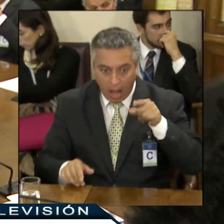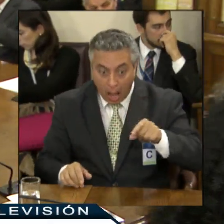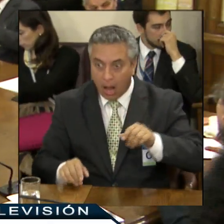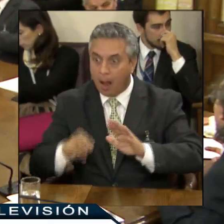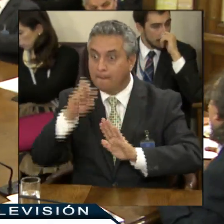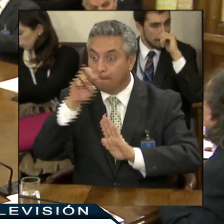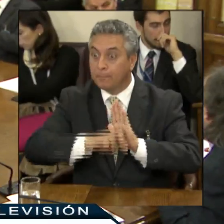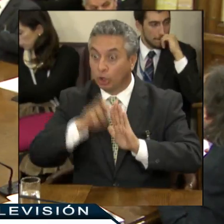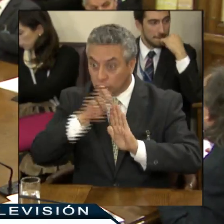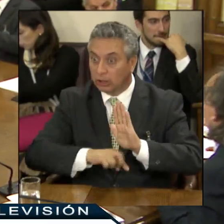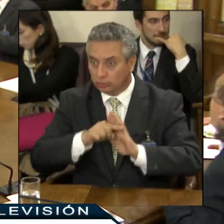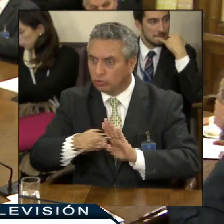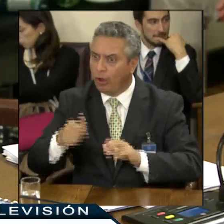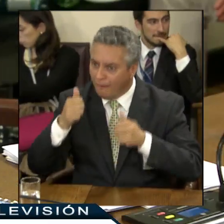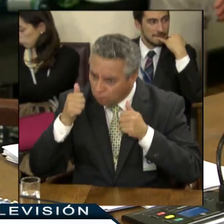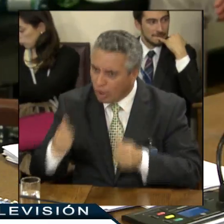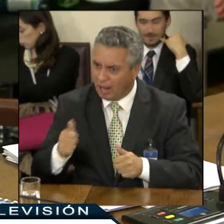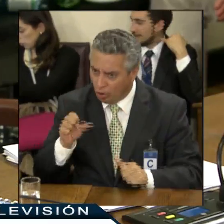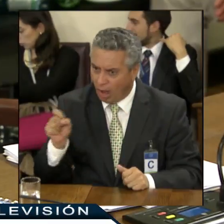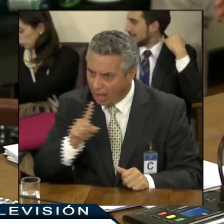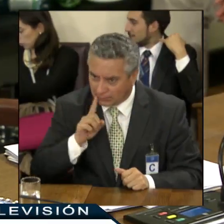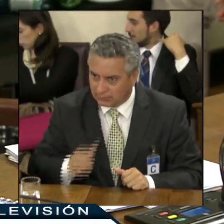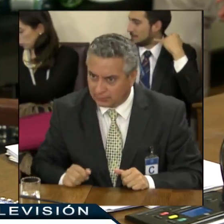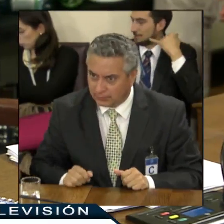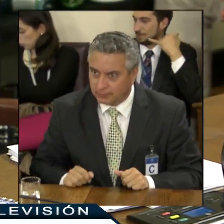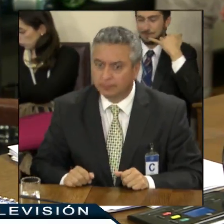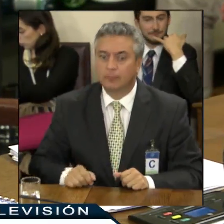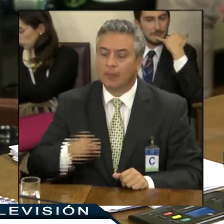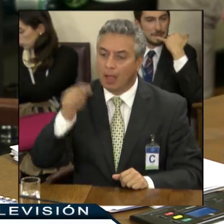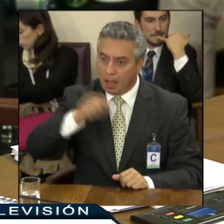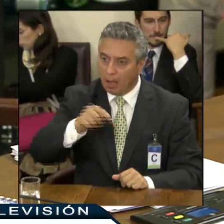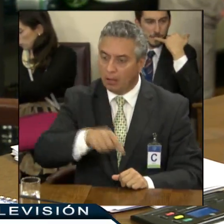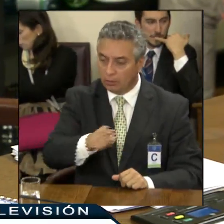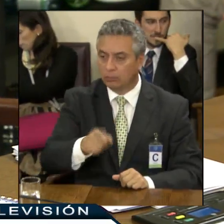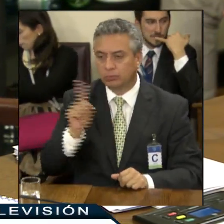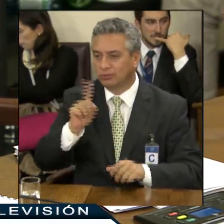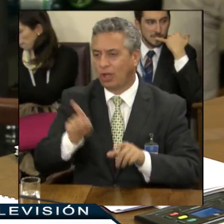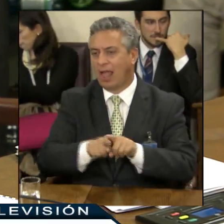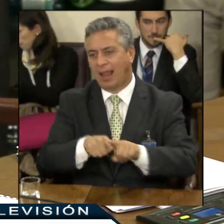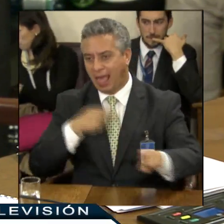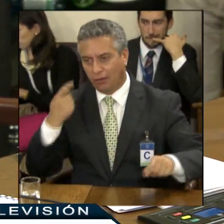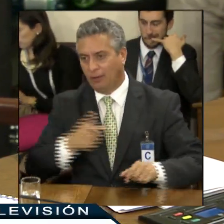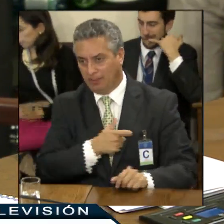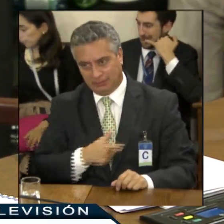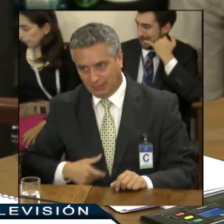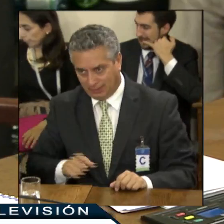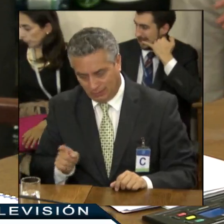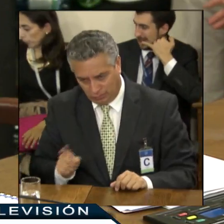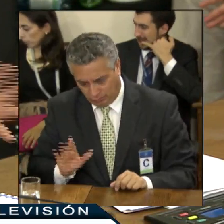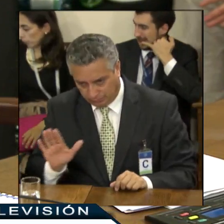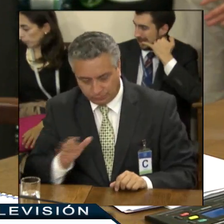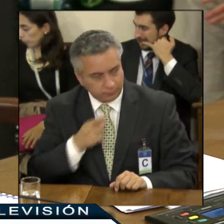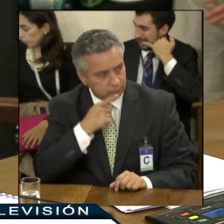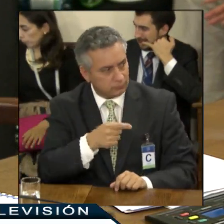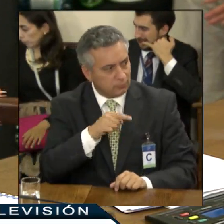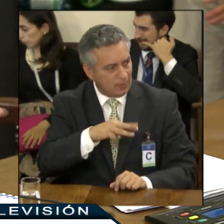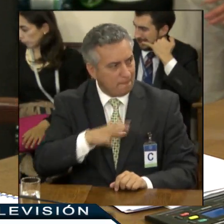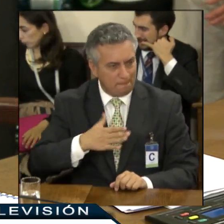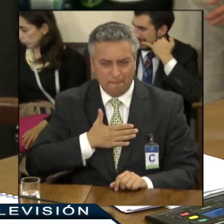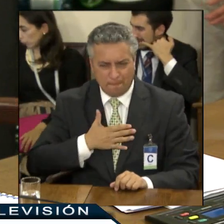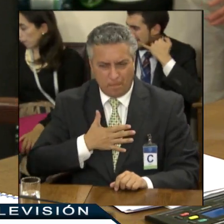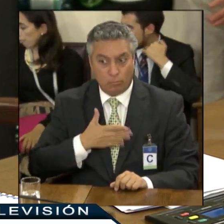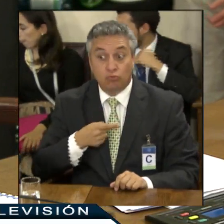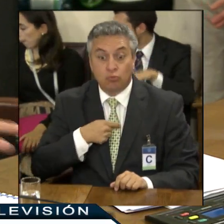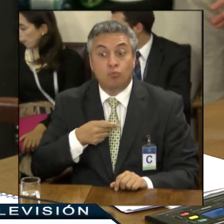proyecto que bueno que sea así pero voy al punto para no hacer largo presidente Esto me llega